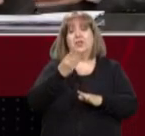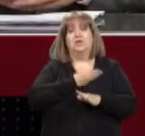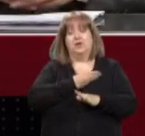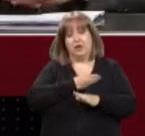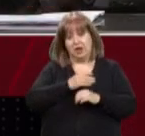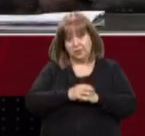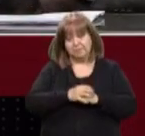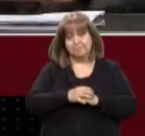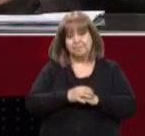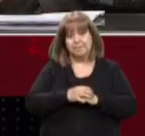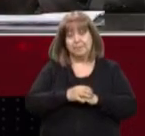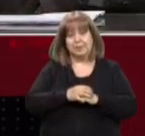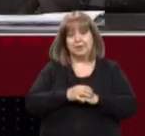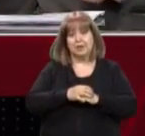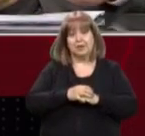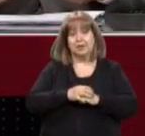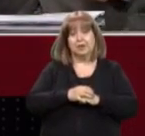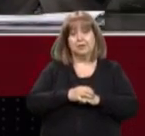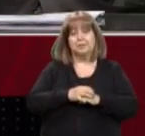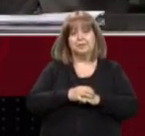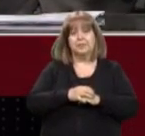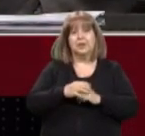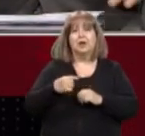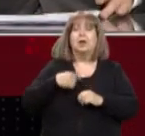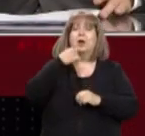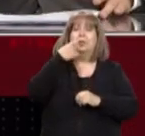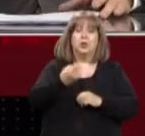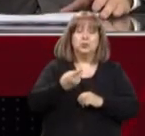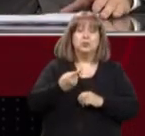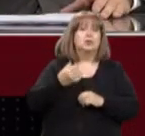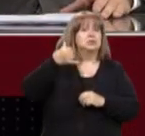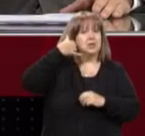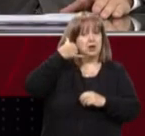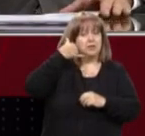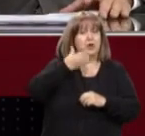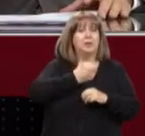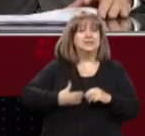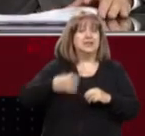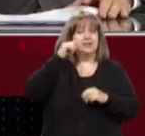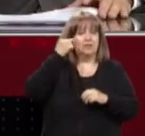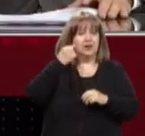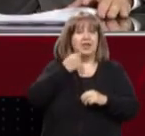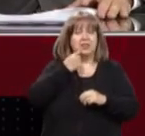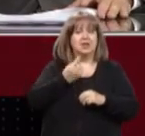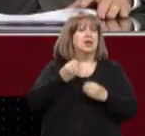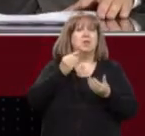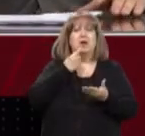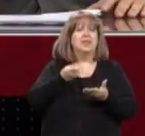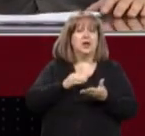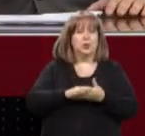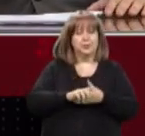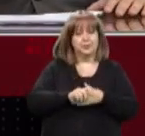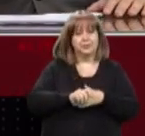contar un poco más de lo que habló con el presidente, cuánto duró esa charla y si le dijo otra cosa, más allá de que introduciría el proyecto de ley en el